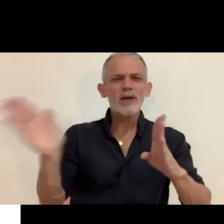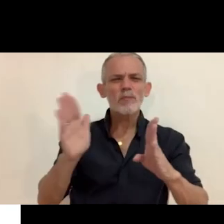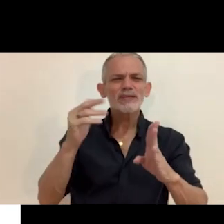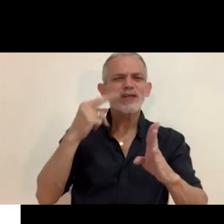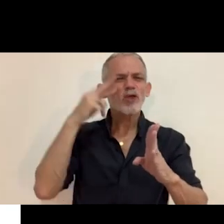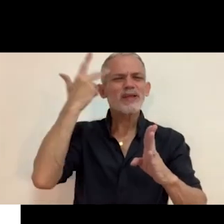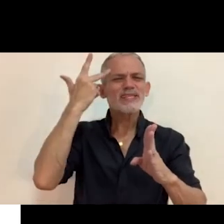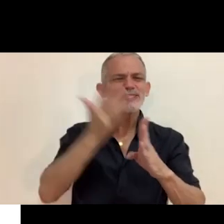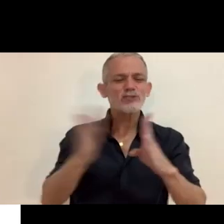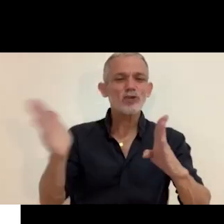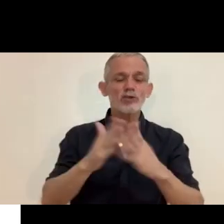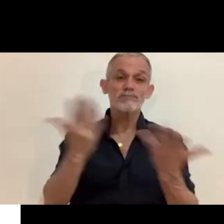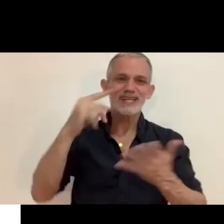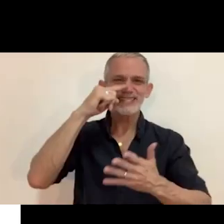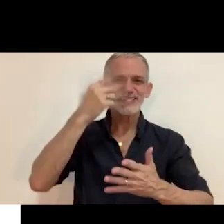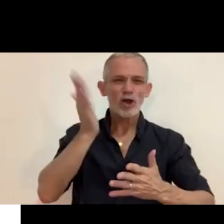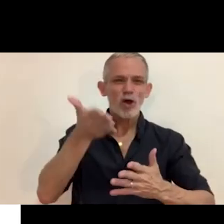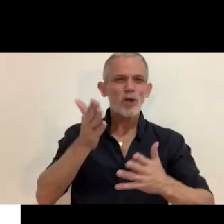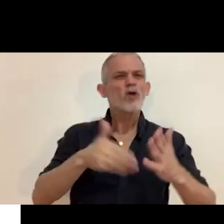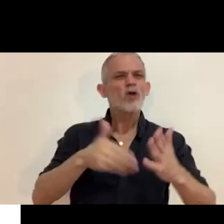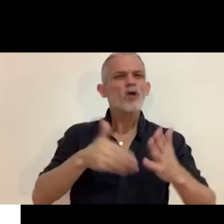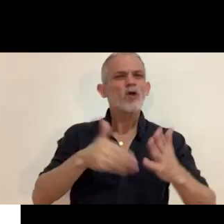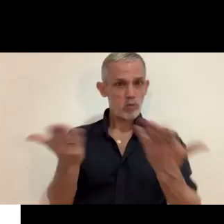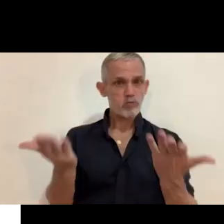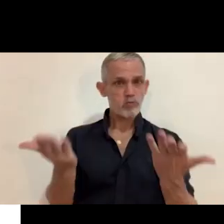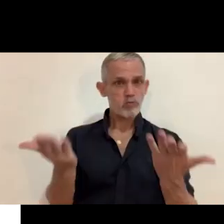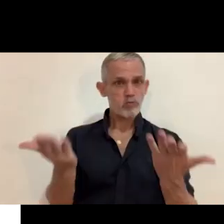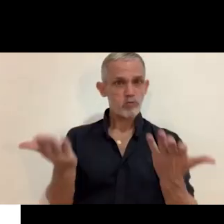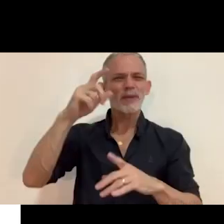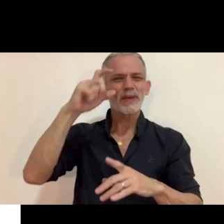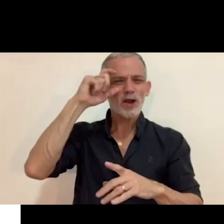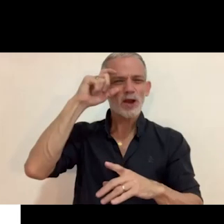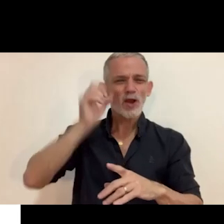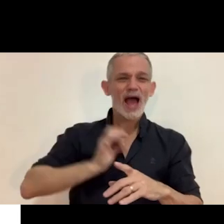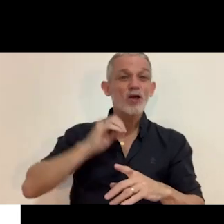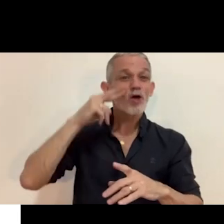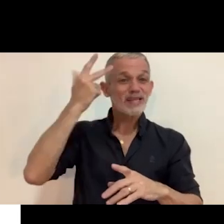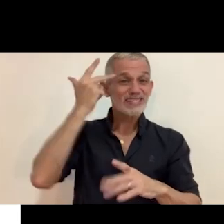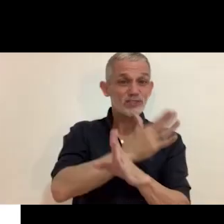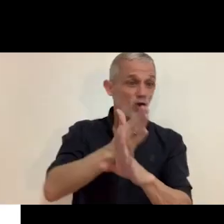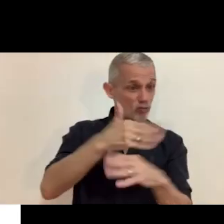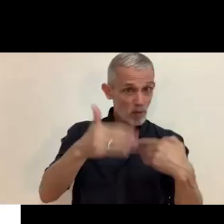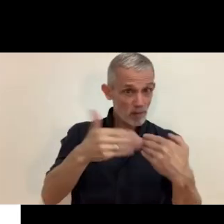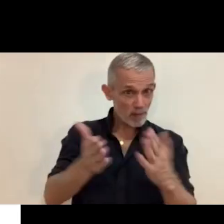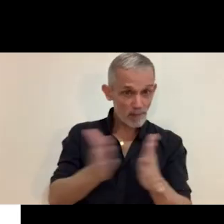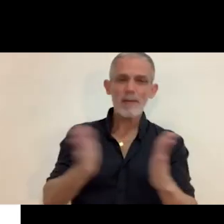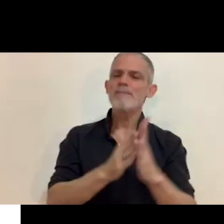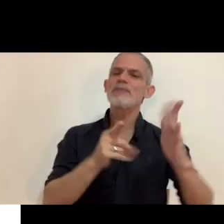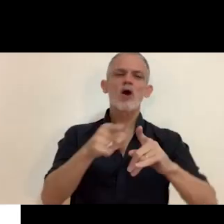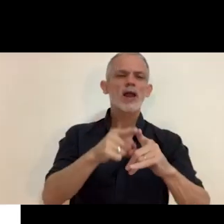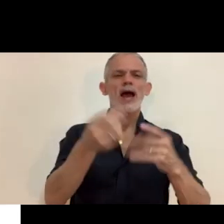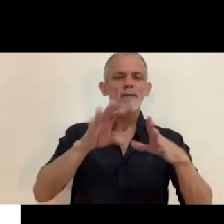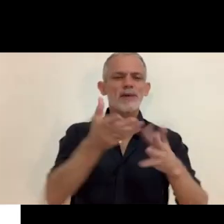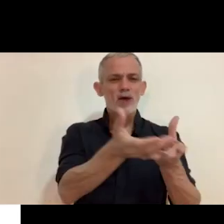tuviera un 75% de avance al 1 de enero del 2018, toda obra